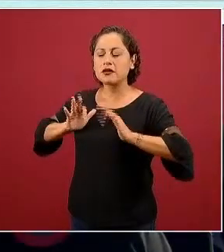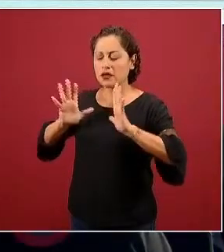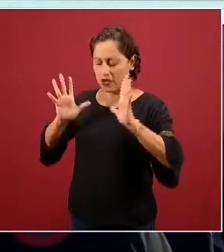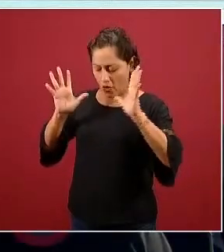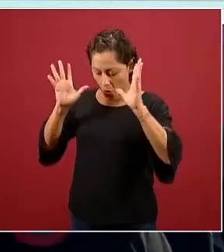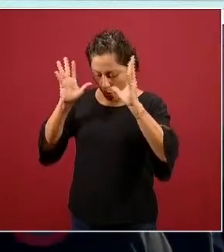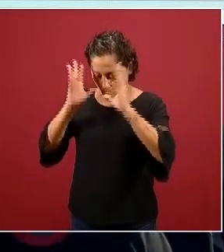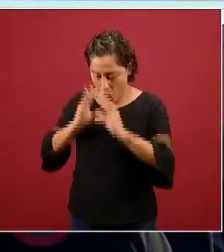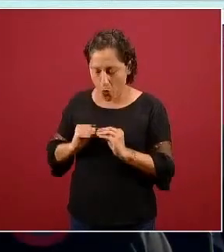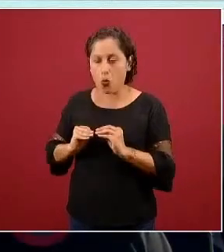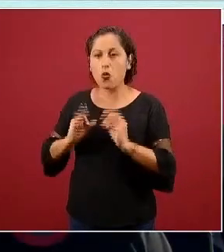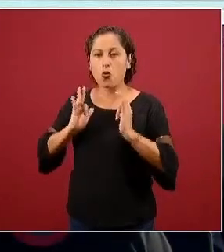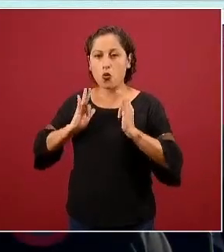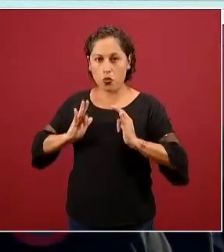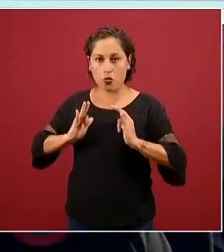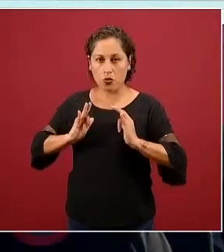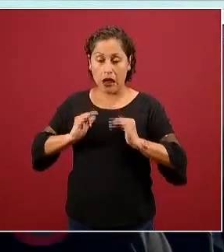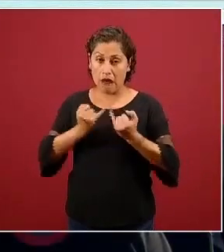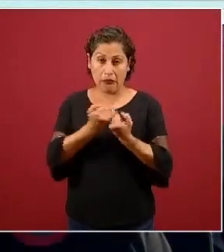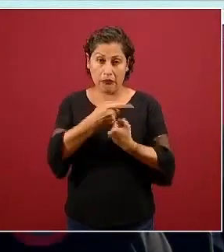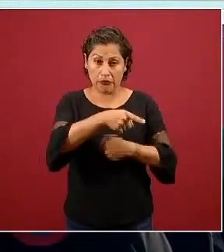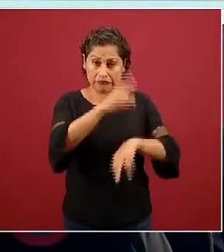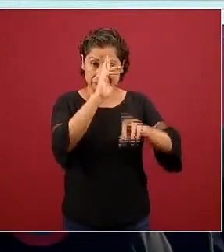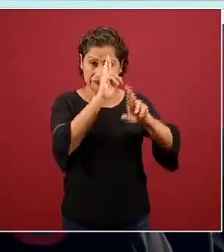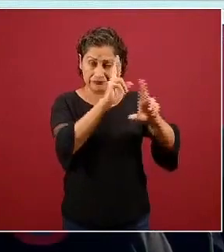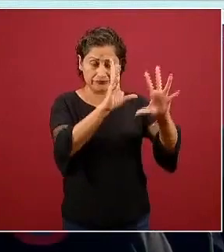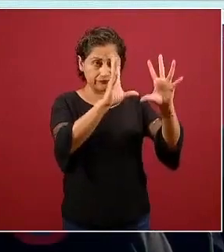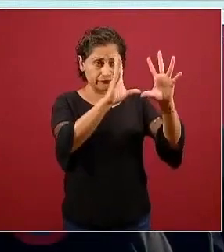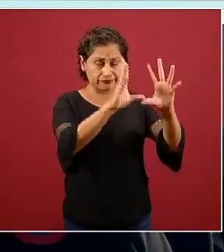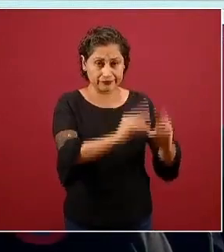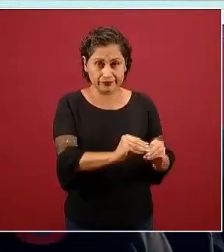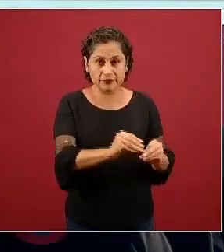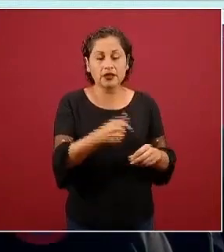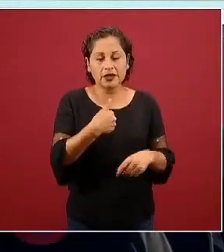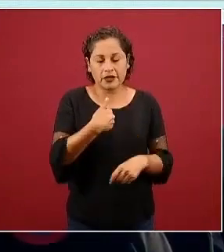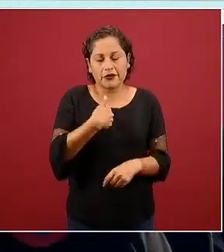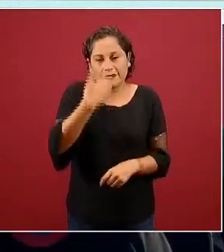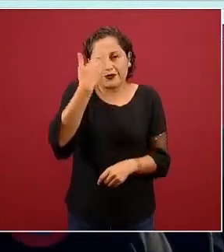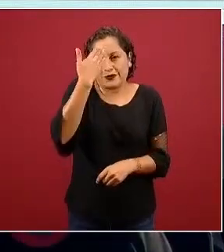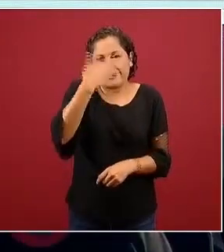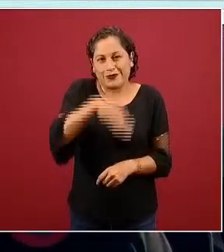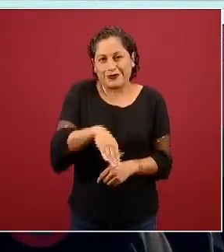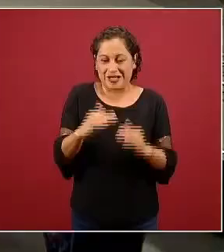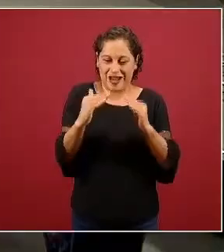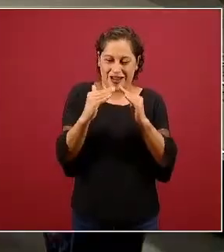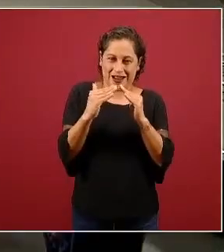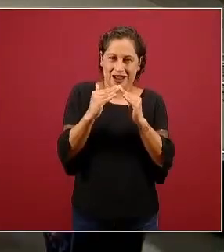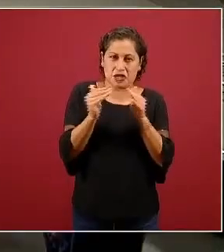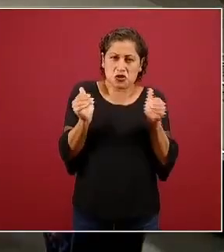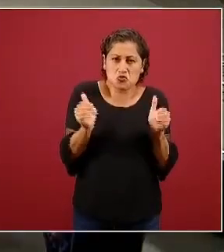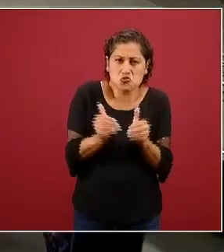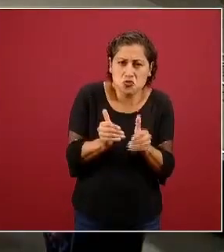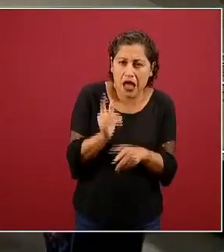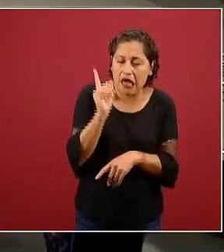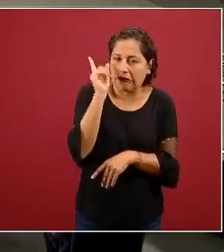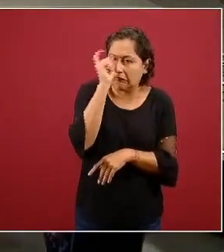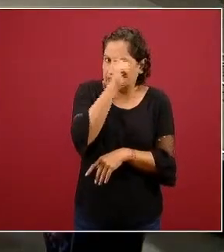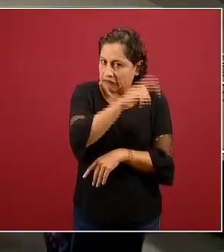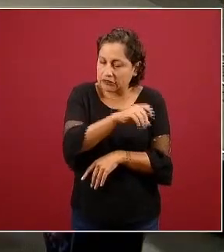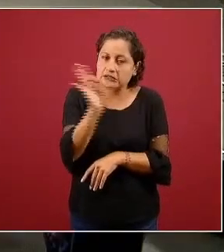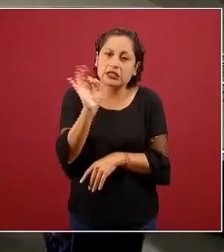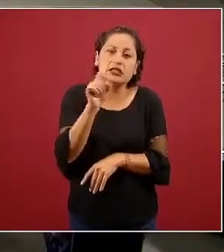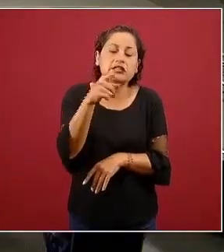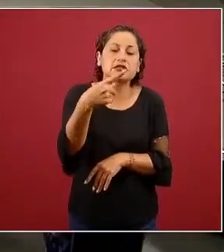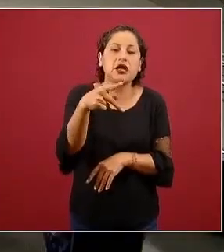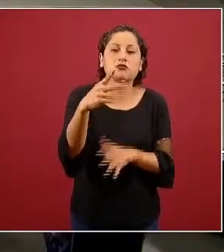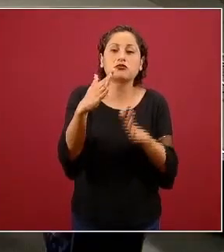pueda respetar. Entiendo que en muchos hogares mexicanos tal vez no tengamos esta